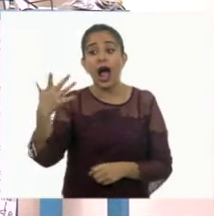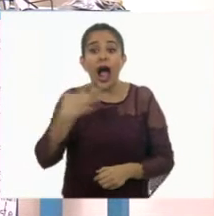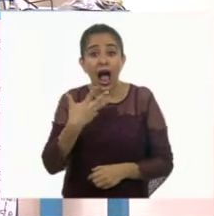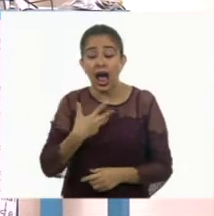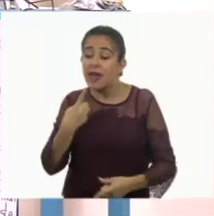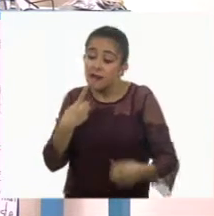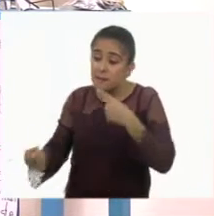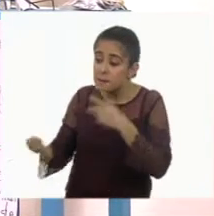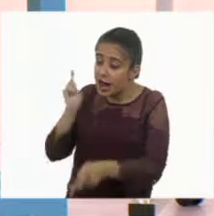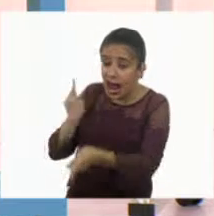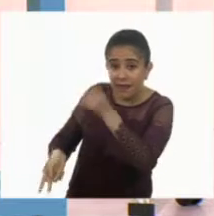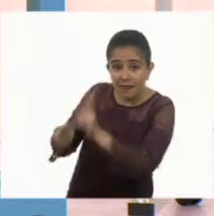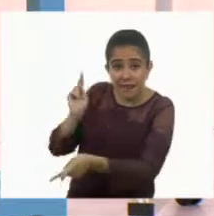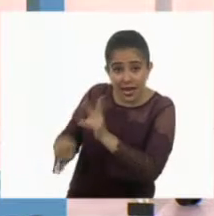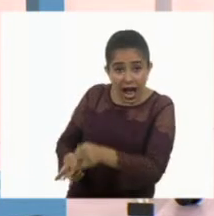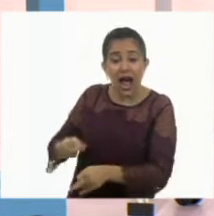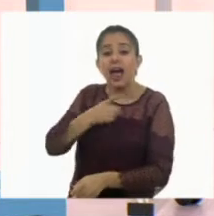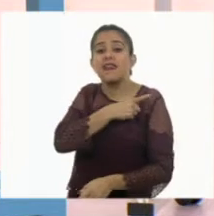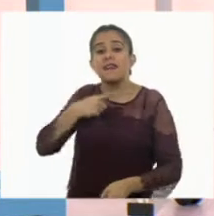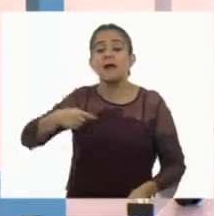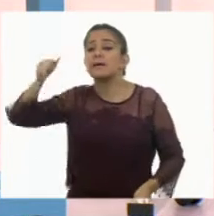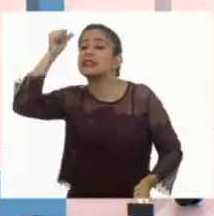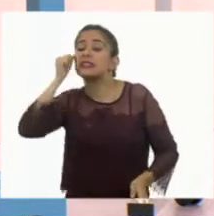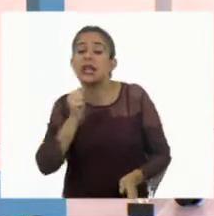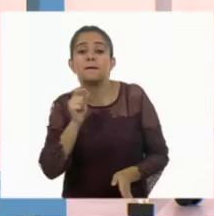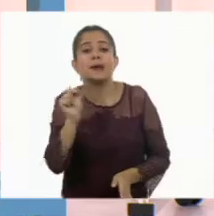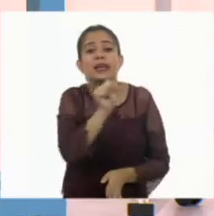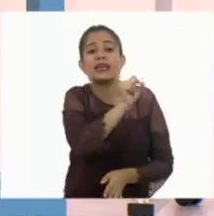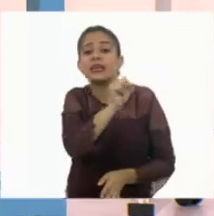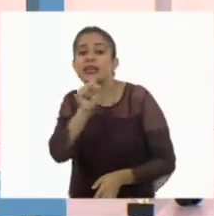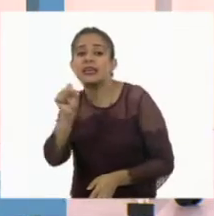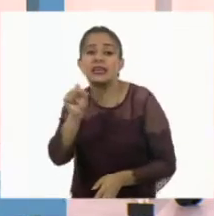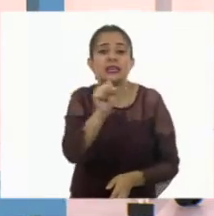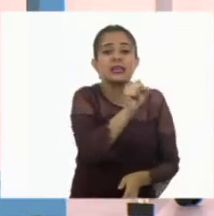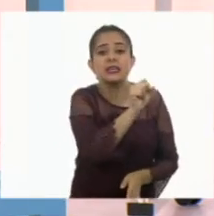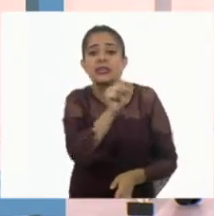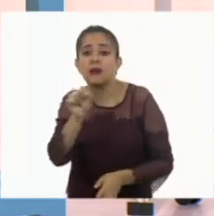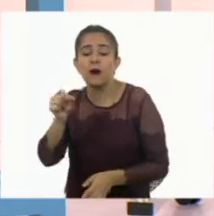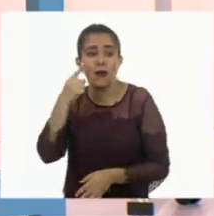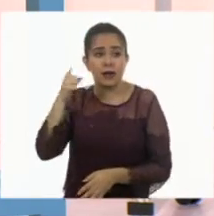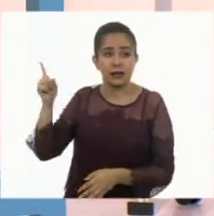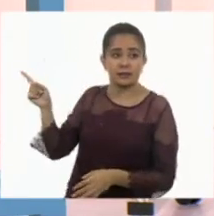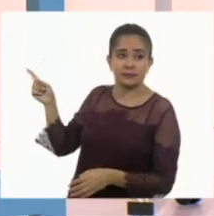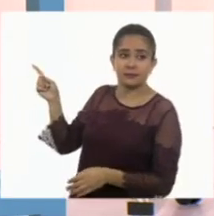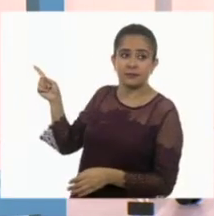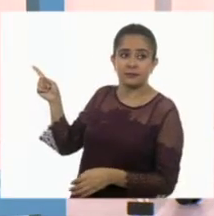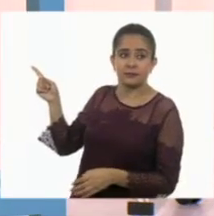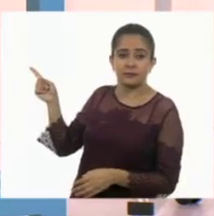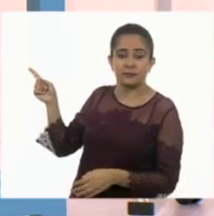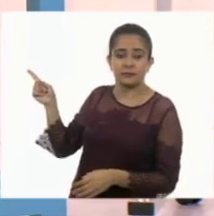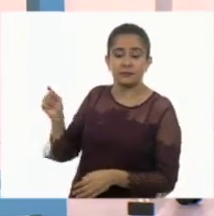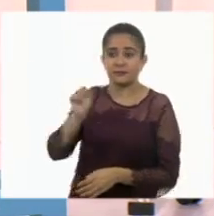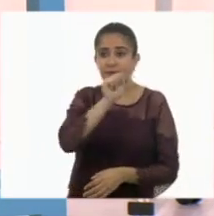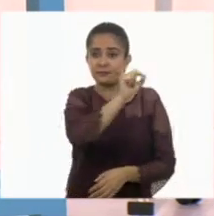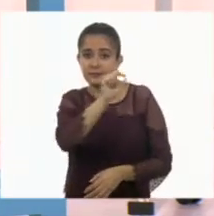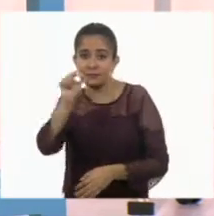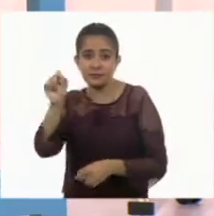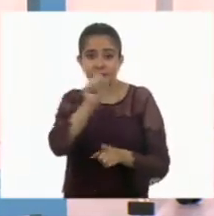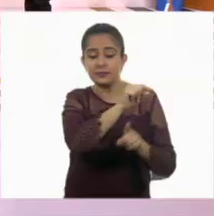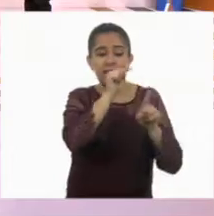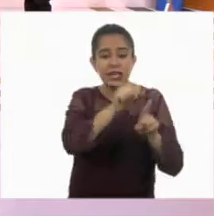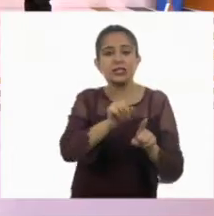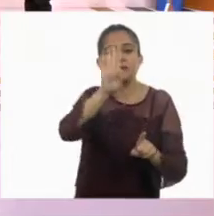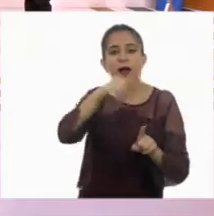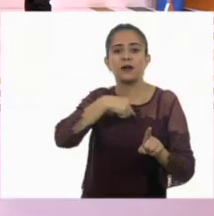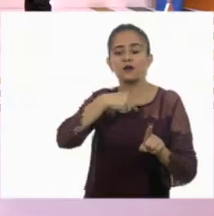diálogos, hacemos guiones largos. Es importante que sean largos, no